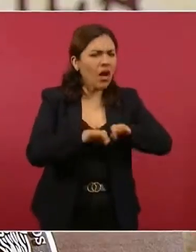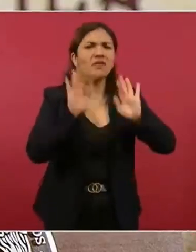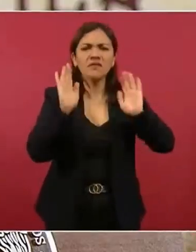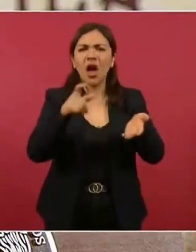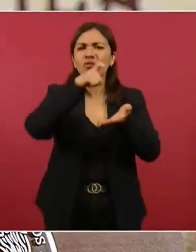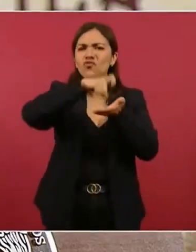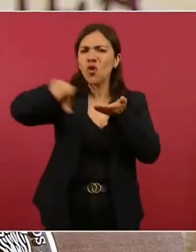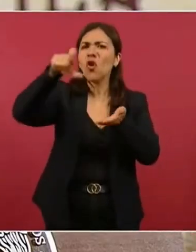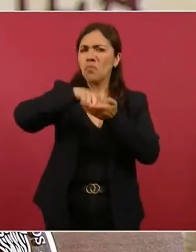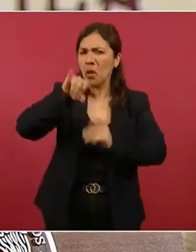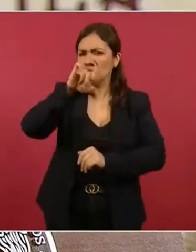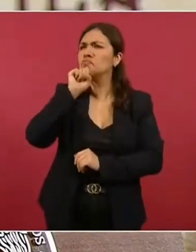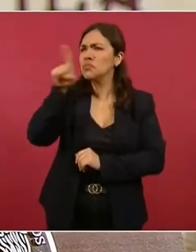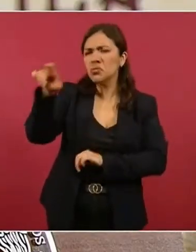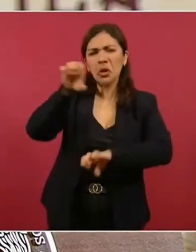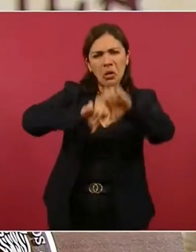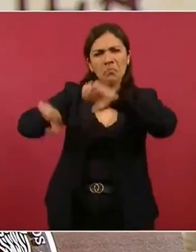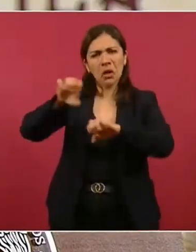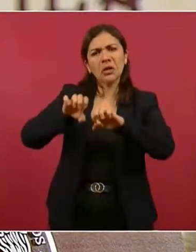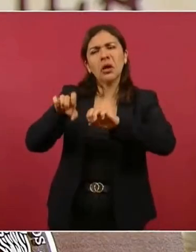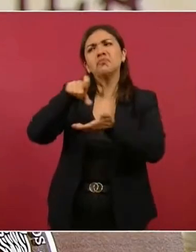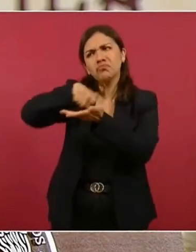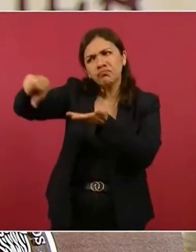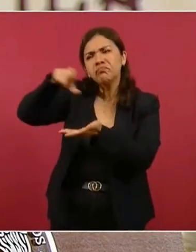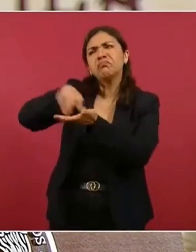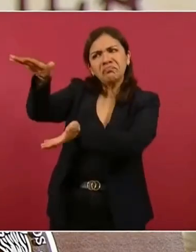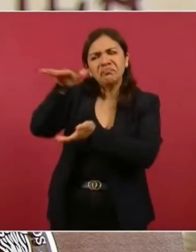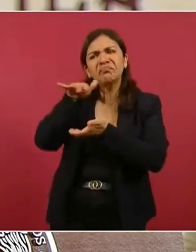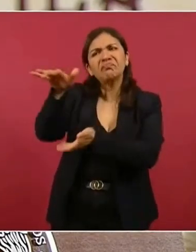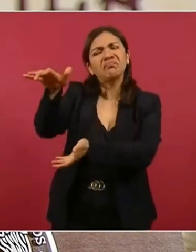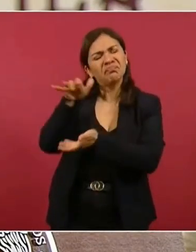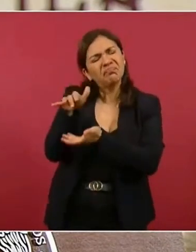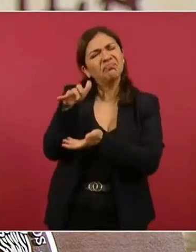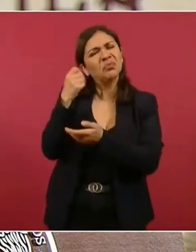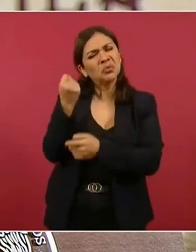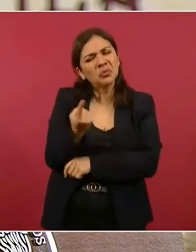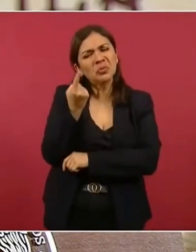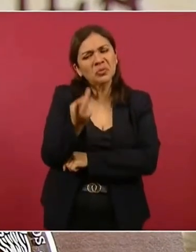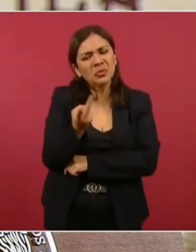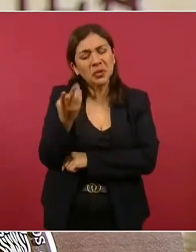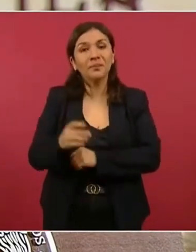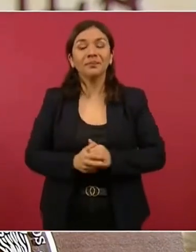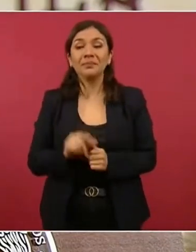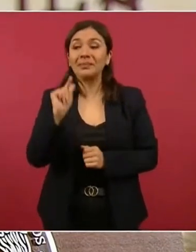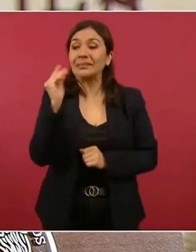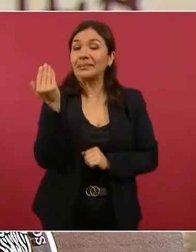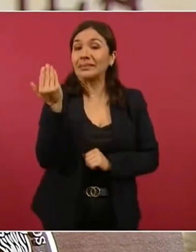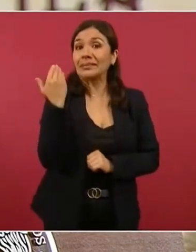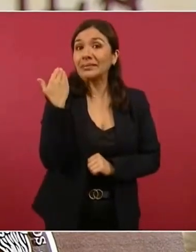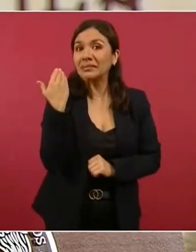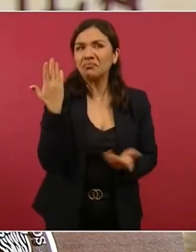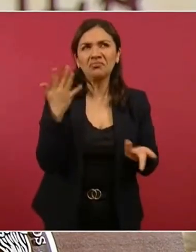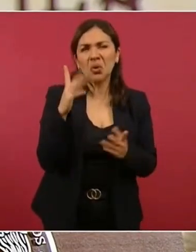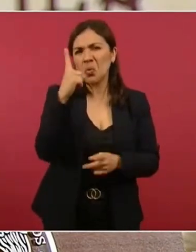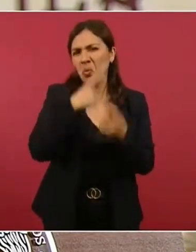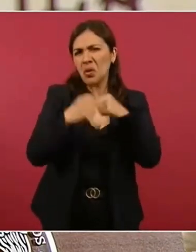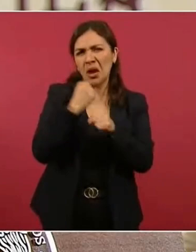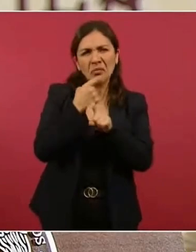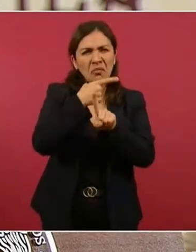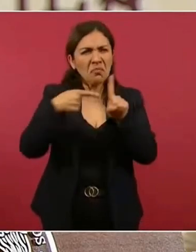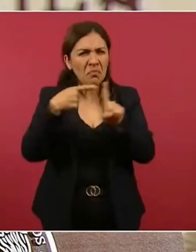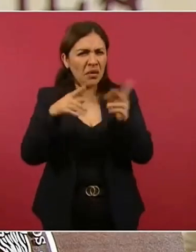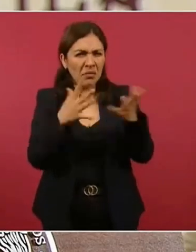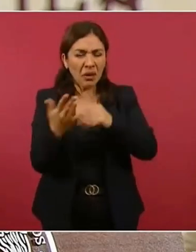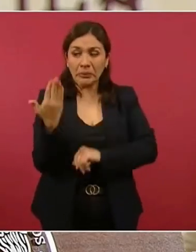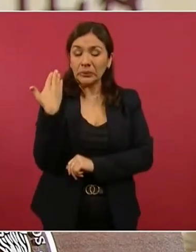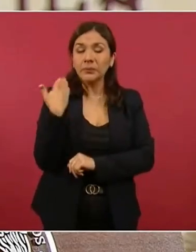varios años seguidos a esta empresa y en fechas más recientes, quizá un año, año y medio,